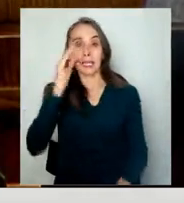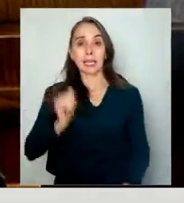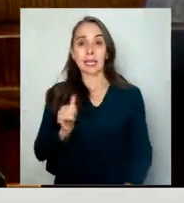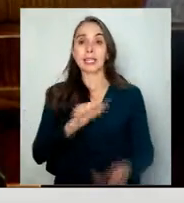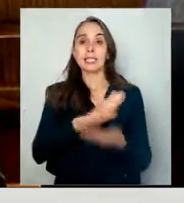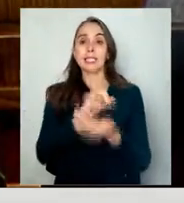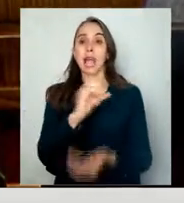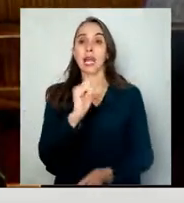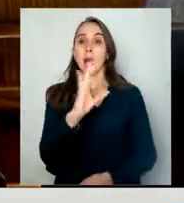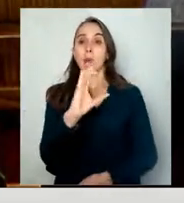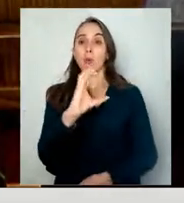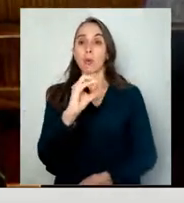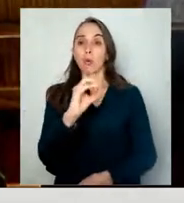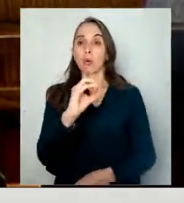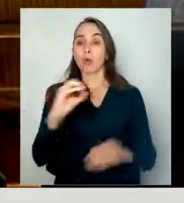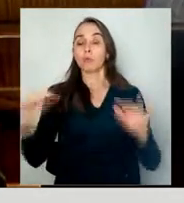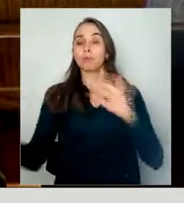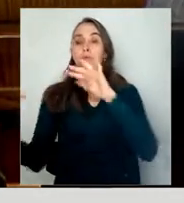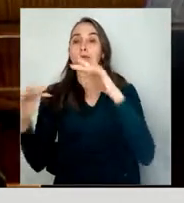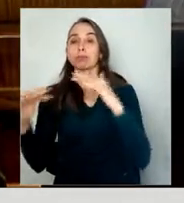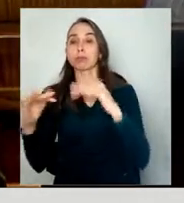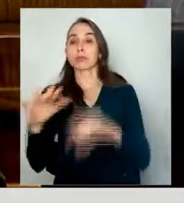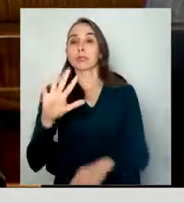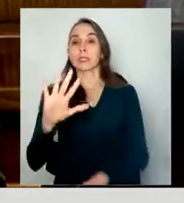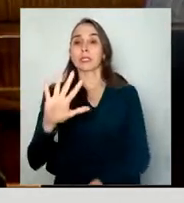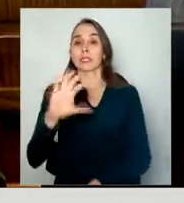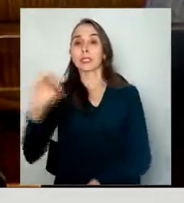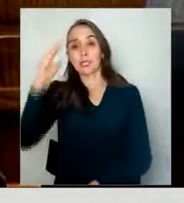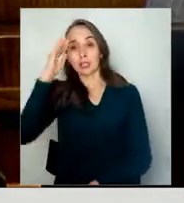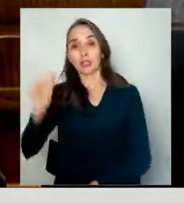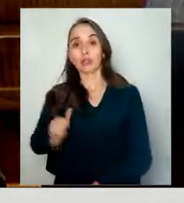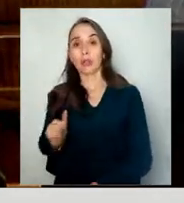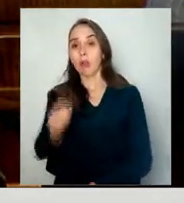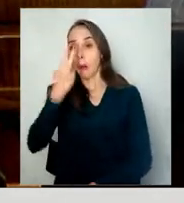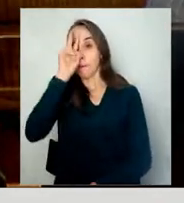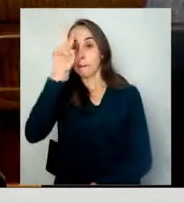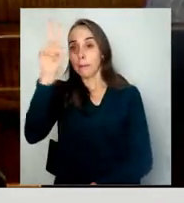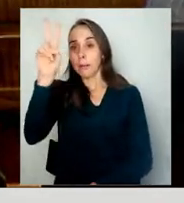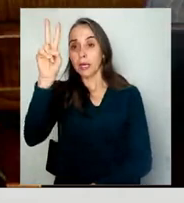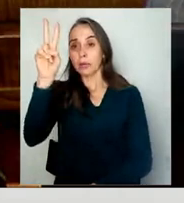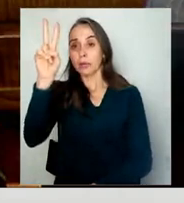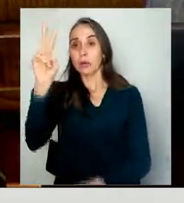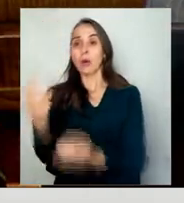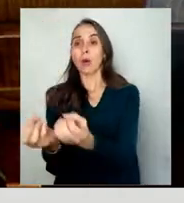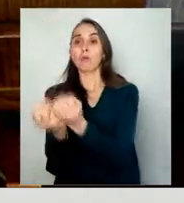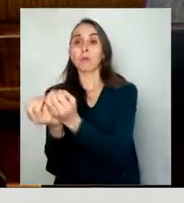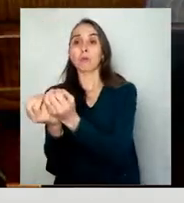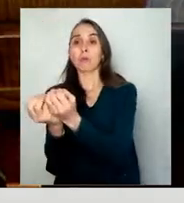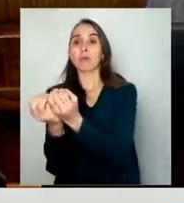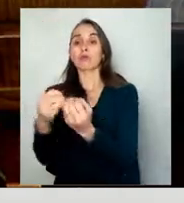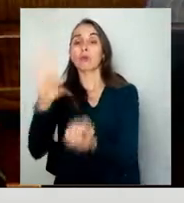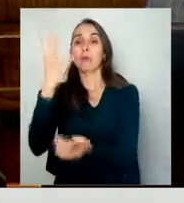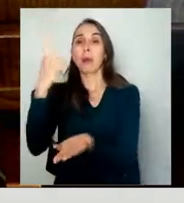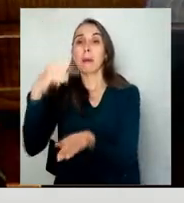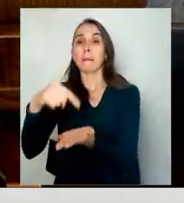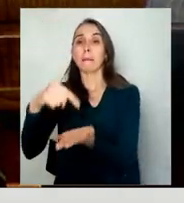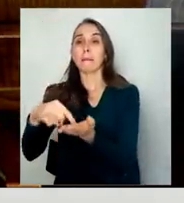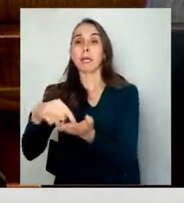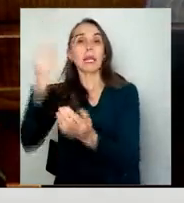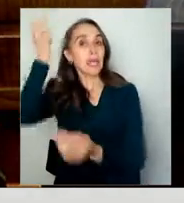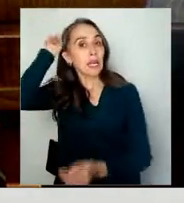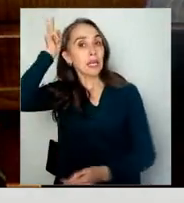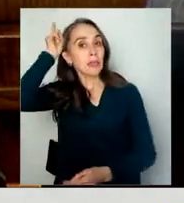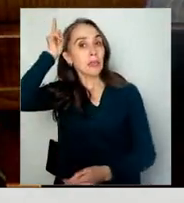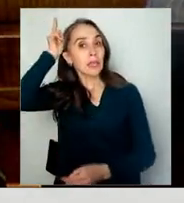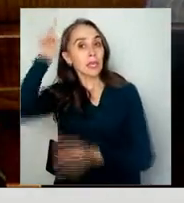se enfrentaron a quinientos soldados peruanos y a una montonera de más de mil indígenas en el